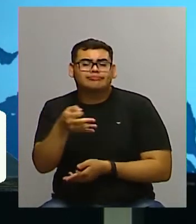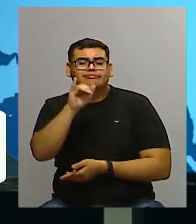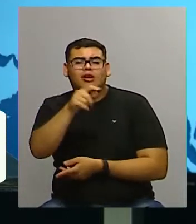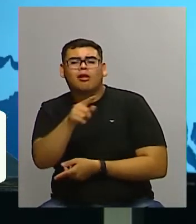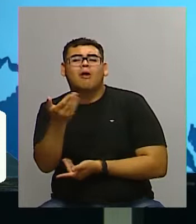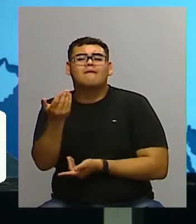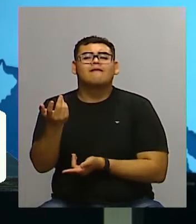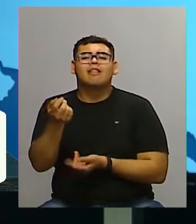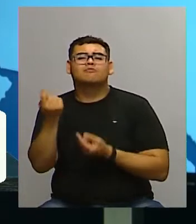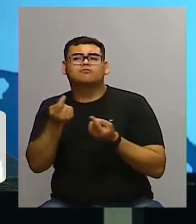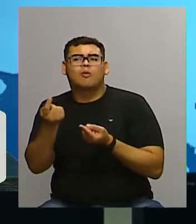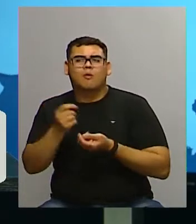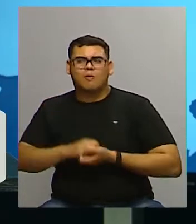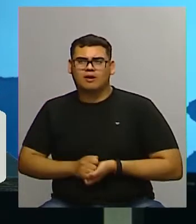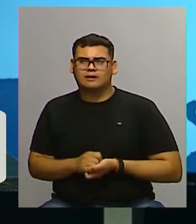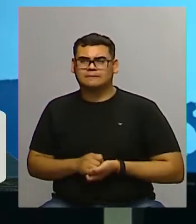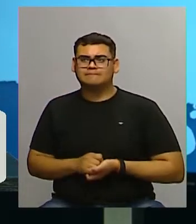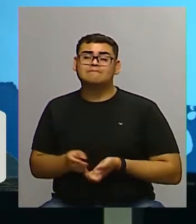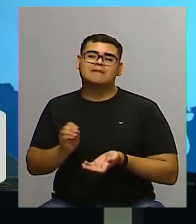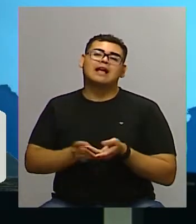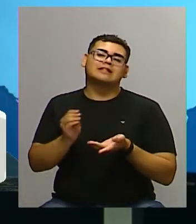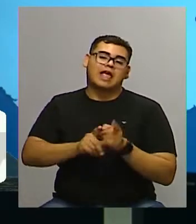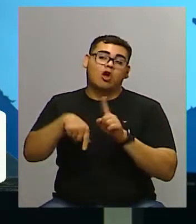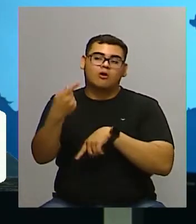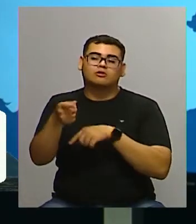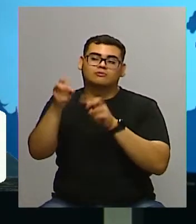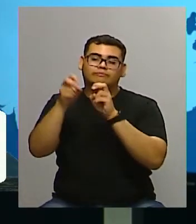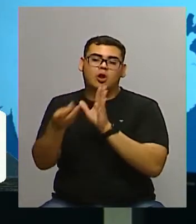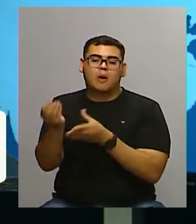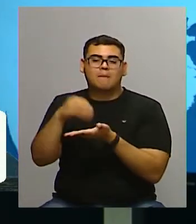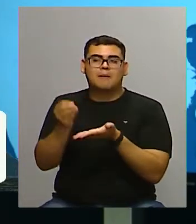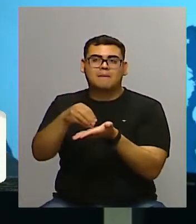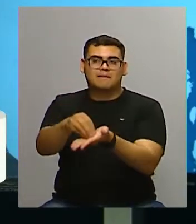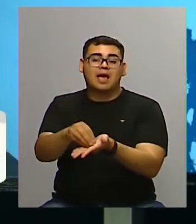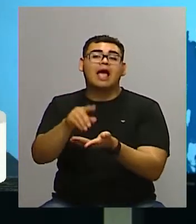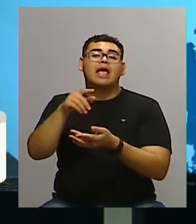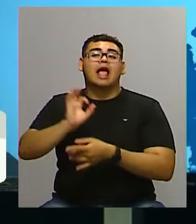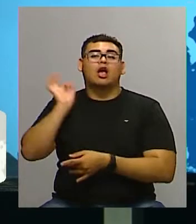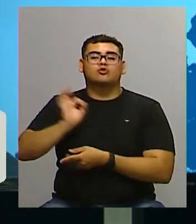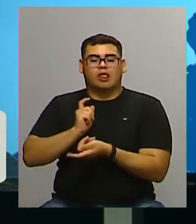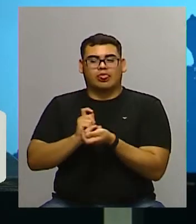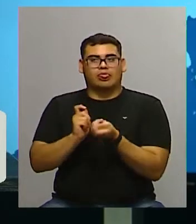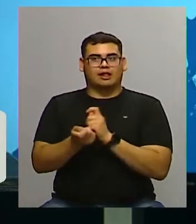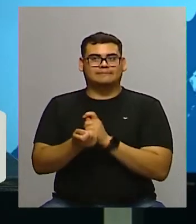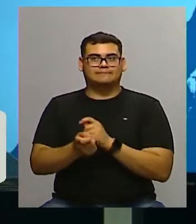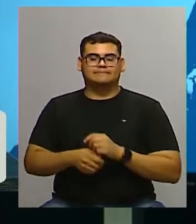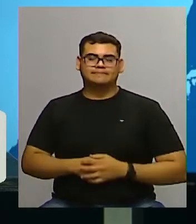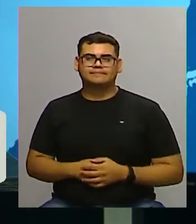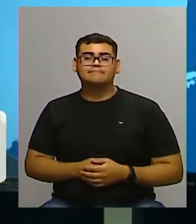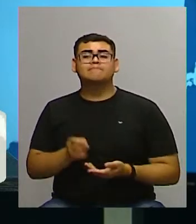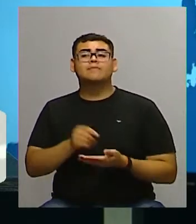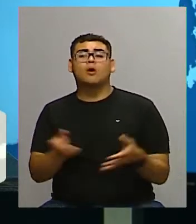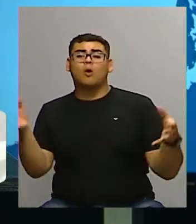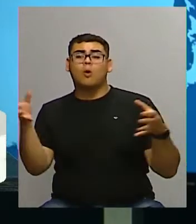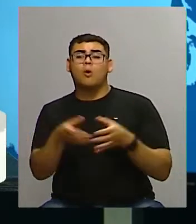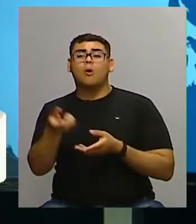más allá de los que se van sumando y tal vez modificando año a año. Vamos a contarles a ustedes que un grupo de